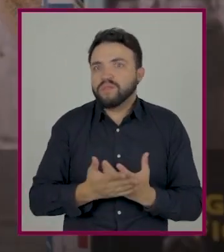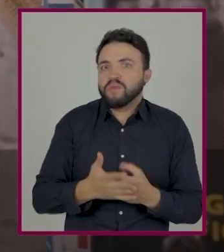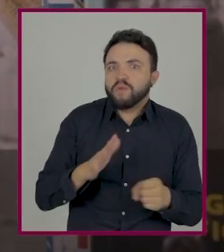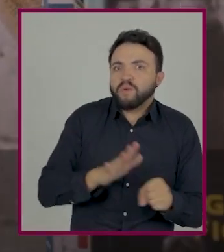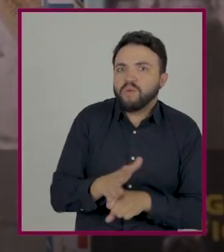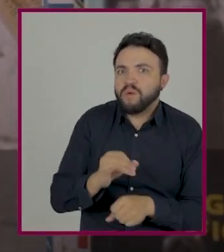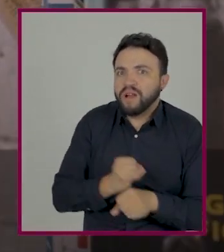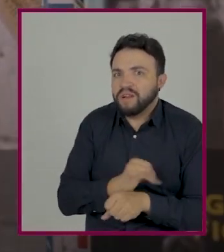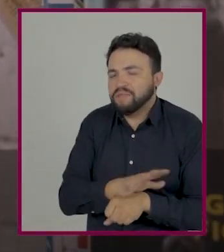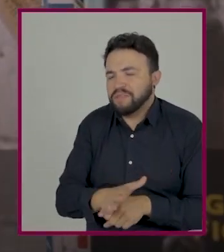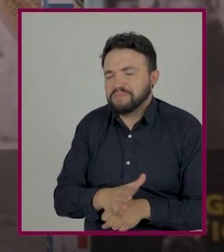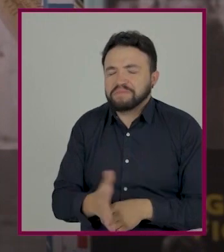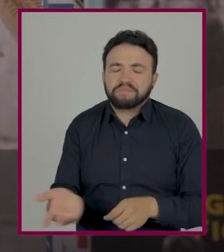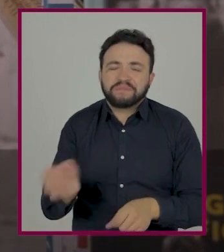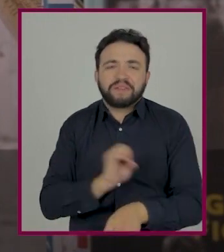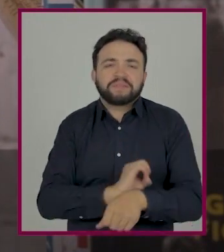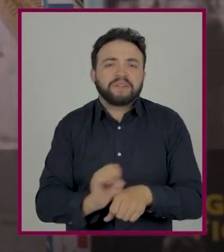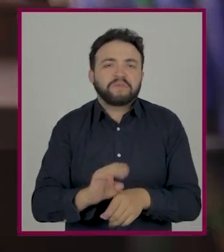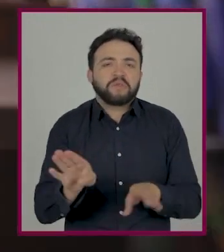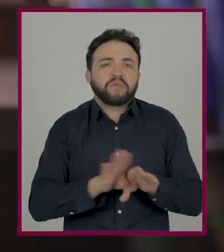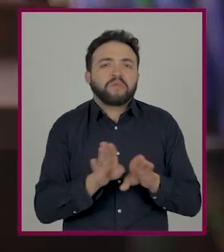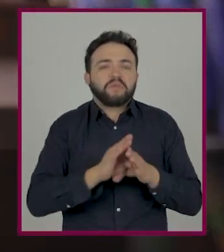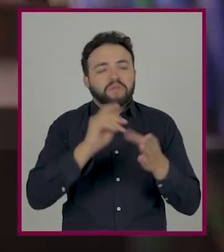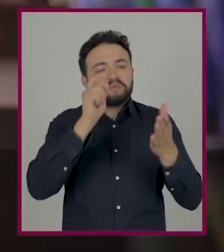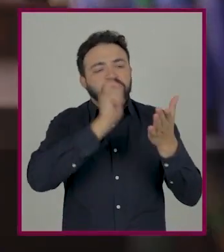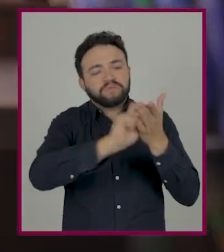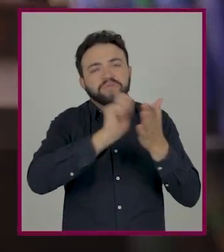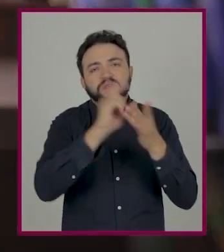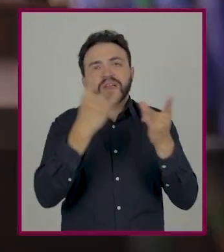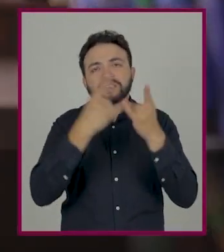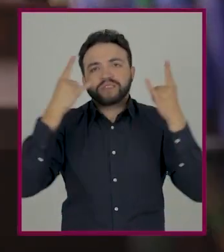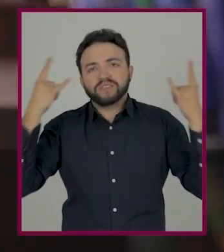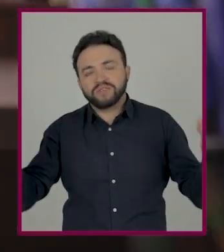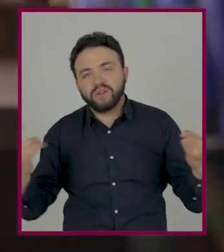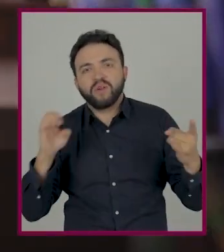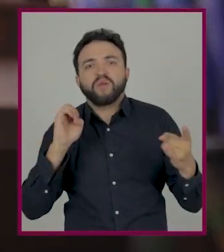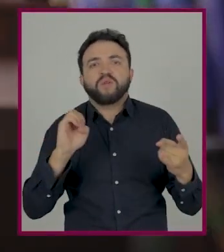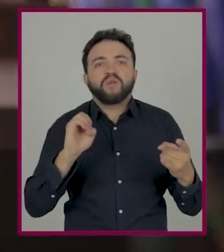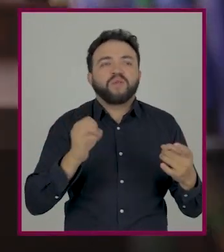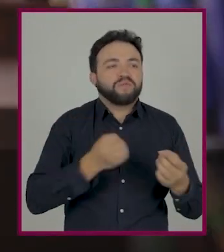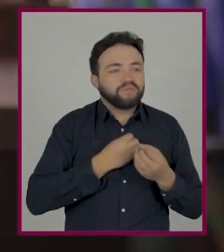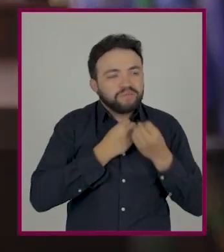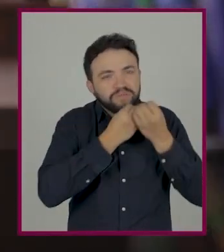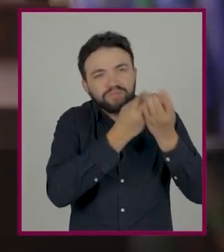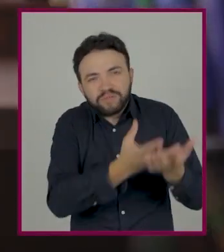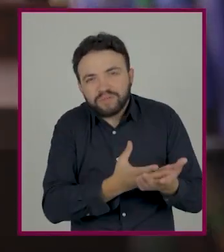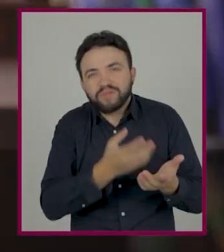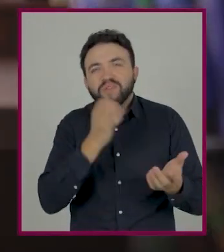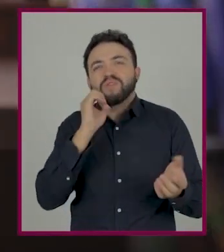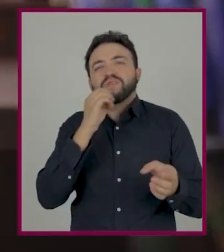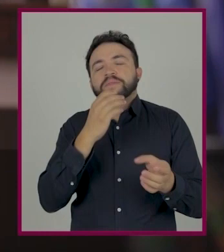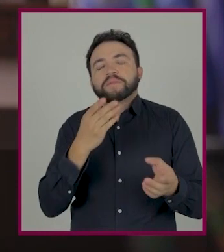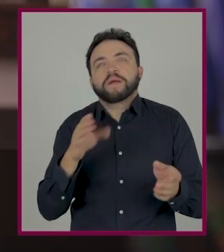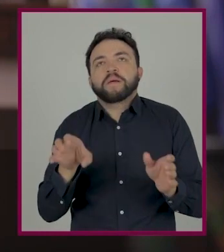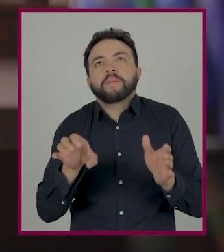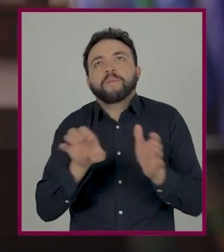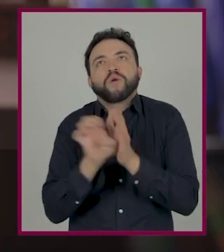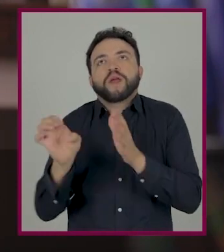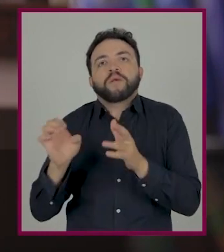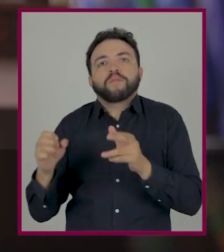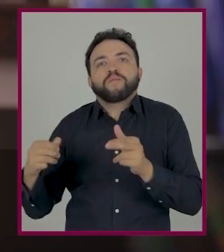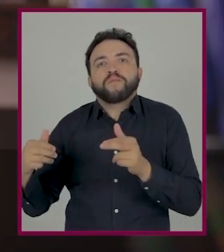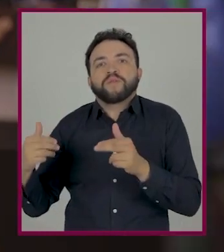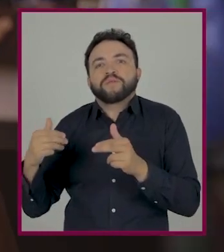Pero, ¿qué tipo de información es la que se vacía en ellos? Pues es muy sencillo, textos históricos, narraciones o lecturas sobre